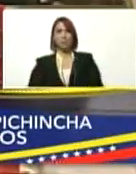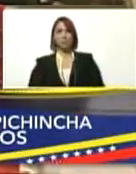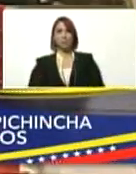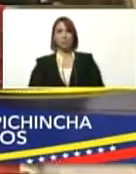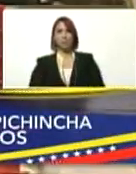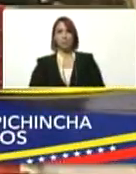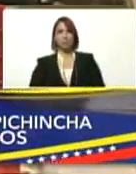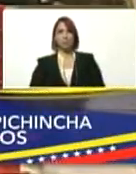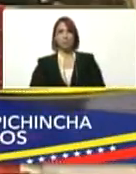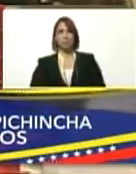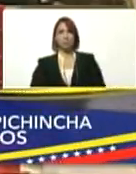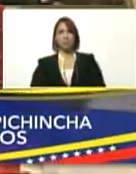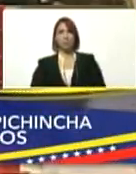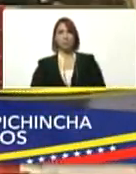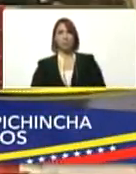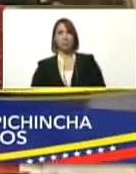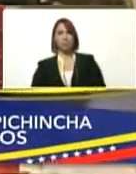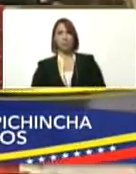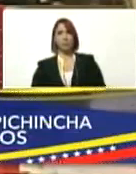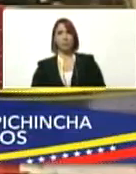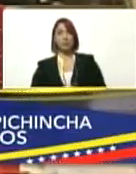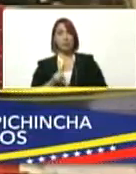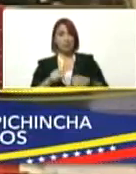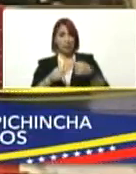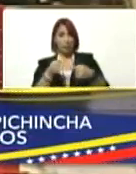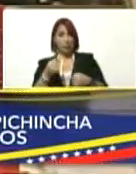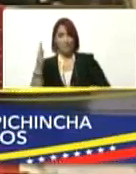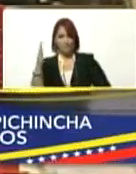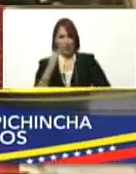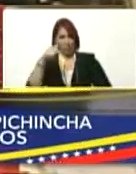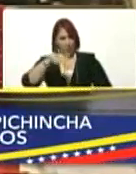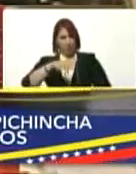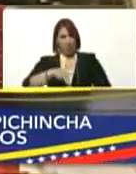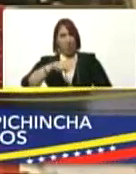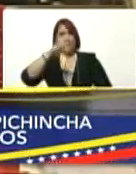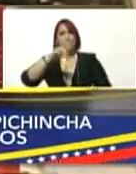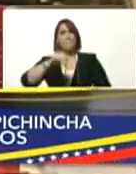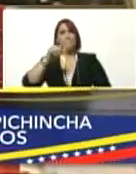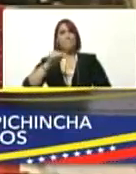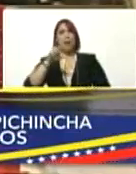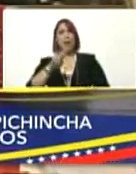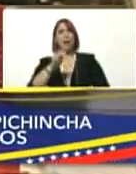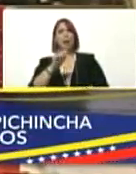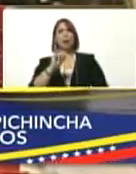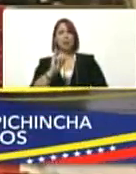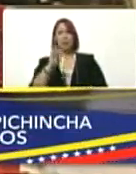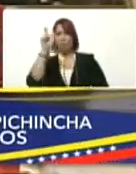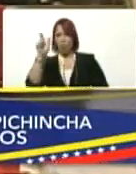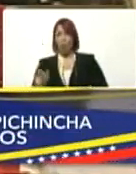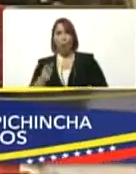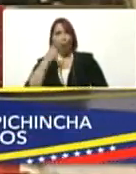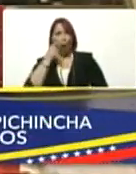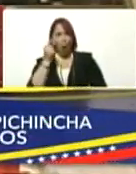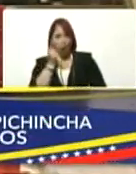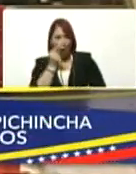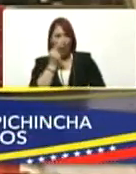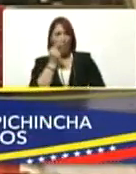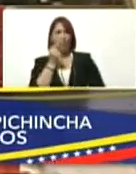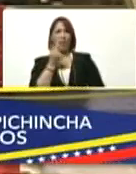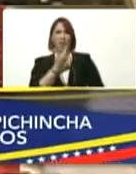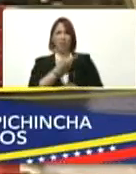luego vino José Martí, el apóstol de la libertad, de la independencia, de la